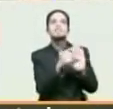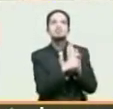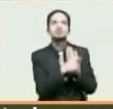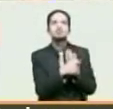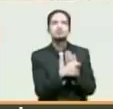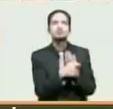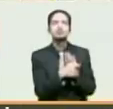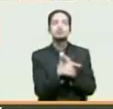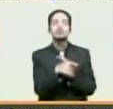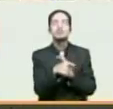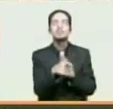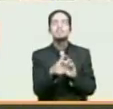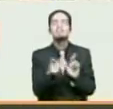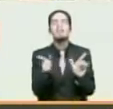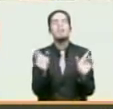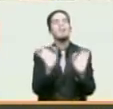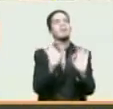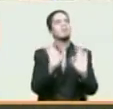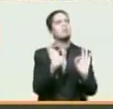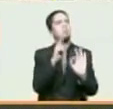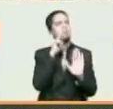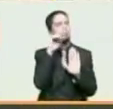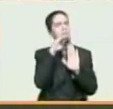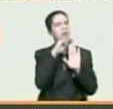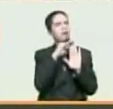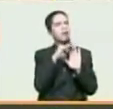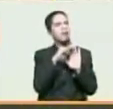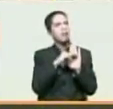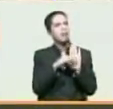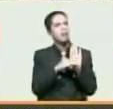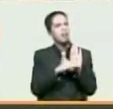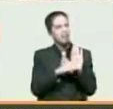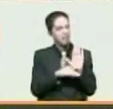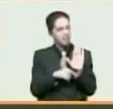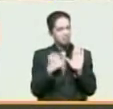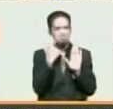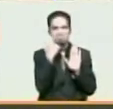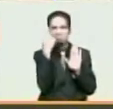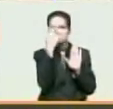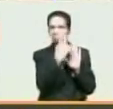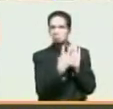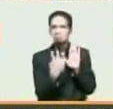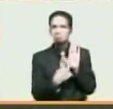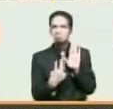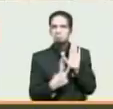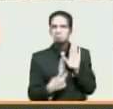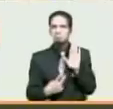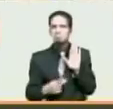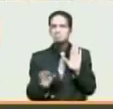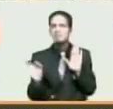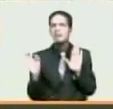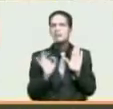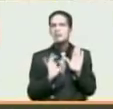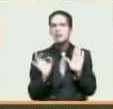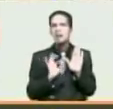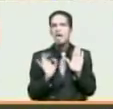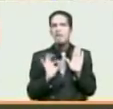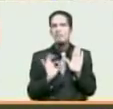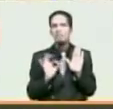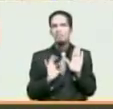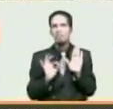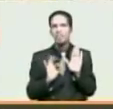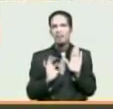ninguna de las partes de la Constitución del año 61 estaba prevista por ninguna